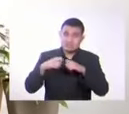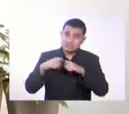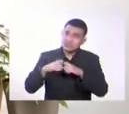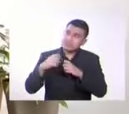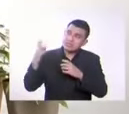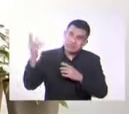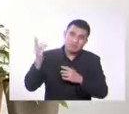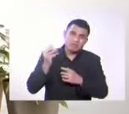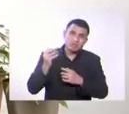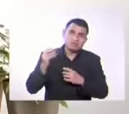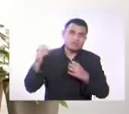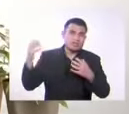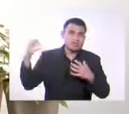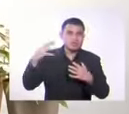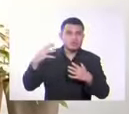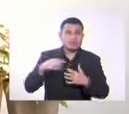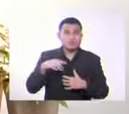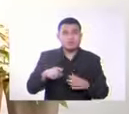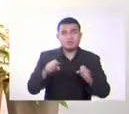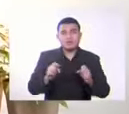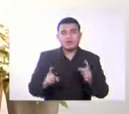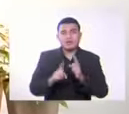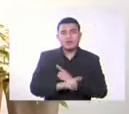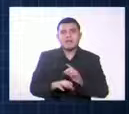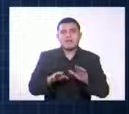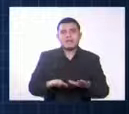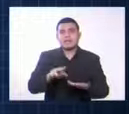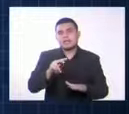esto podría cambiar gracias a la nanotecnología.